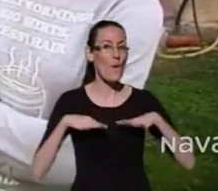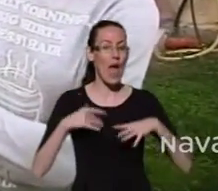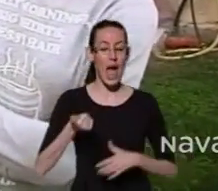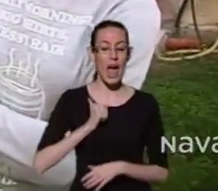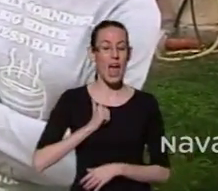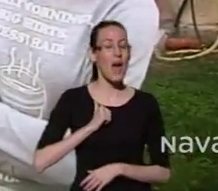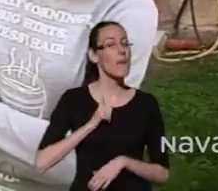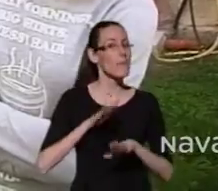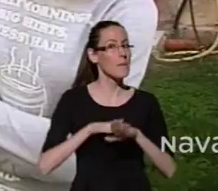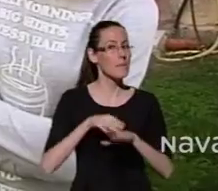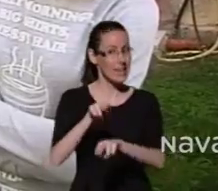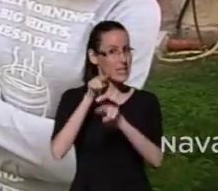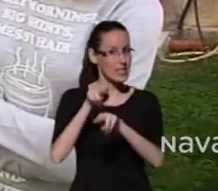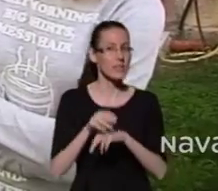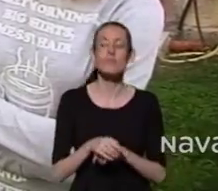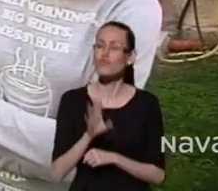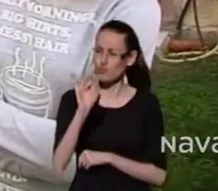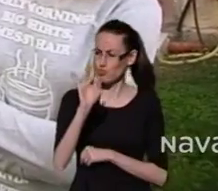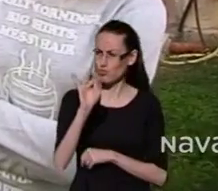poder disfrutar de la caza. Sí, sí,